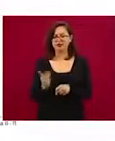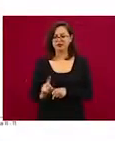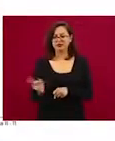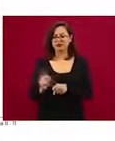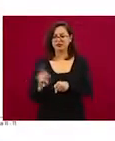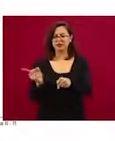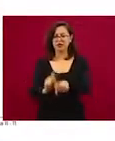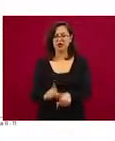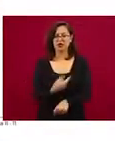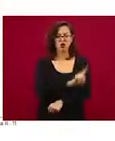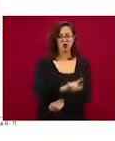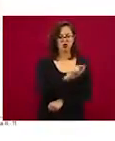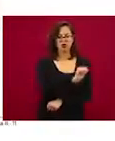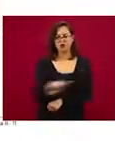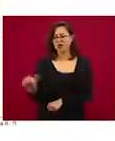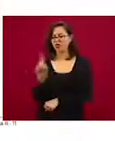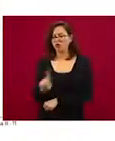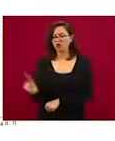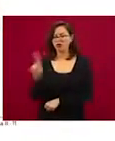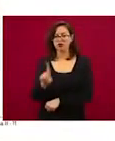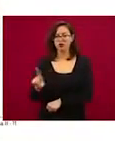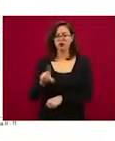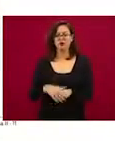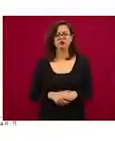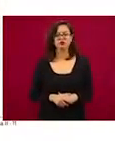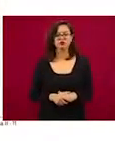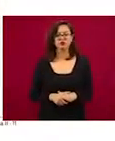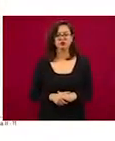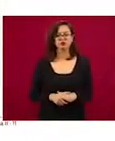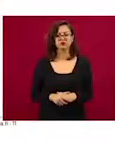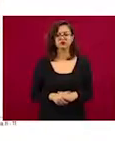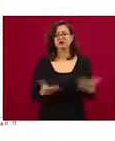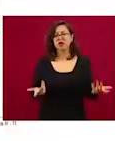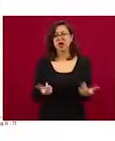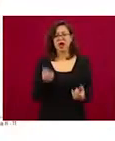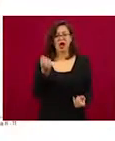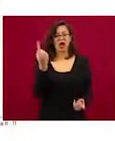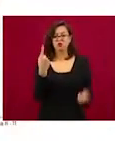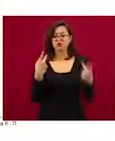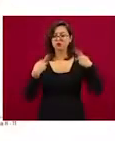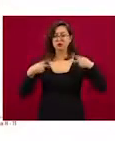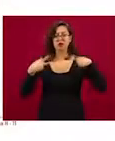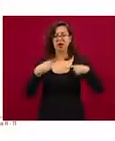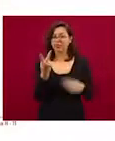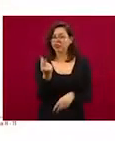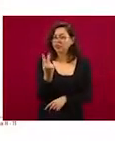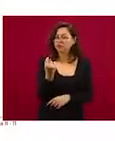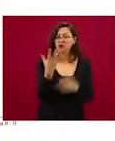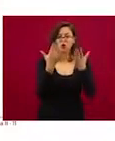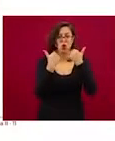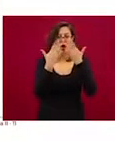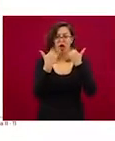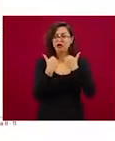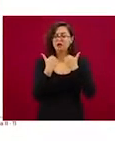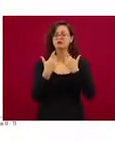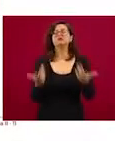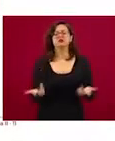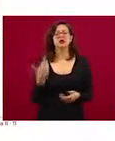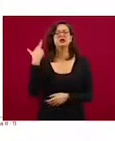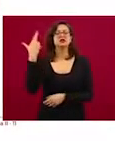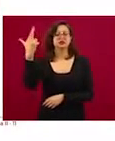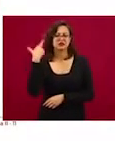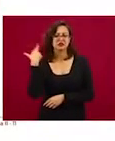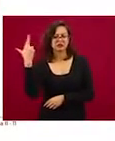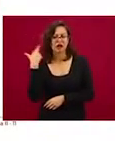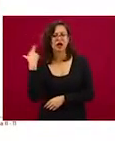de la semana. Quienes no tengan acceso a la señal televisiva tendrán un esquema de radio, libros de texto